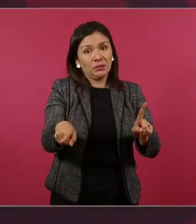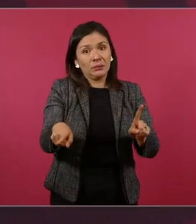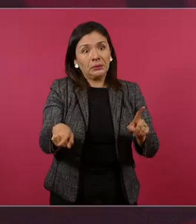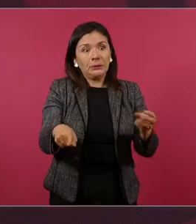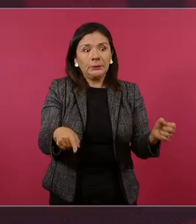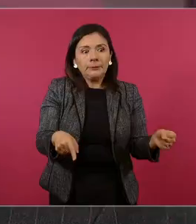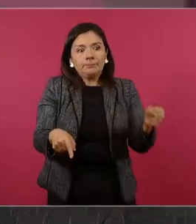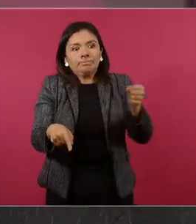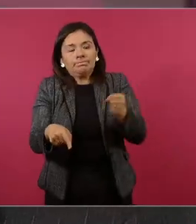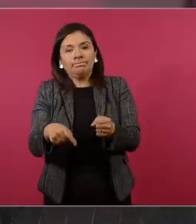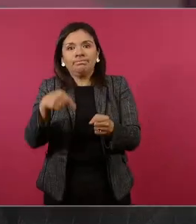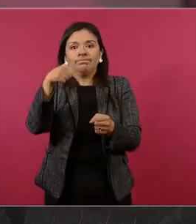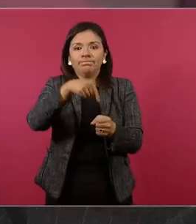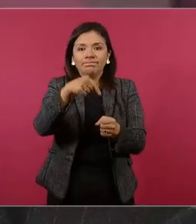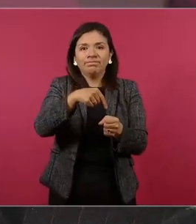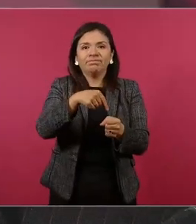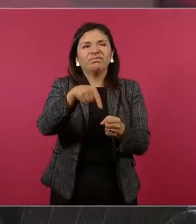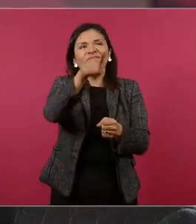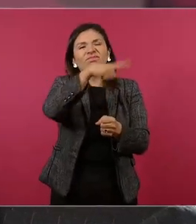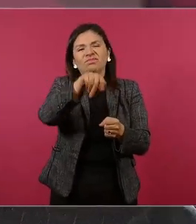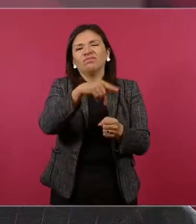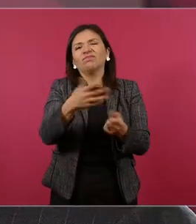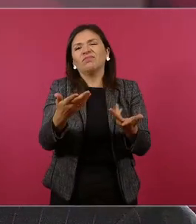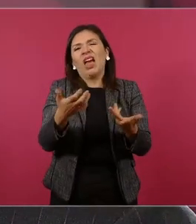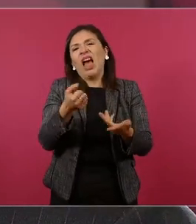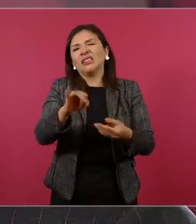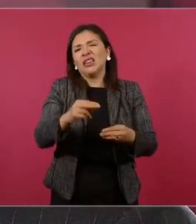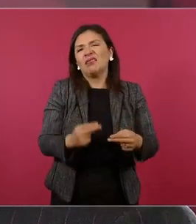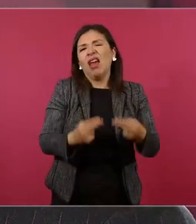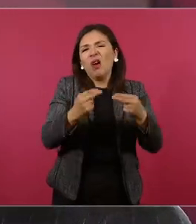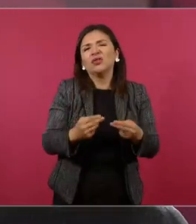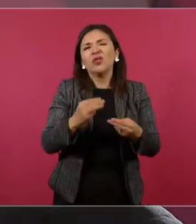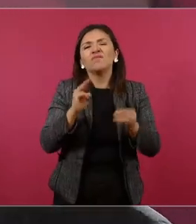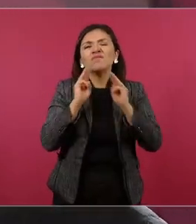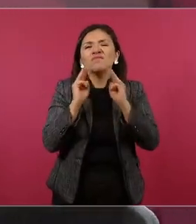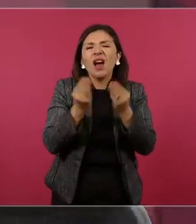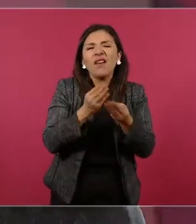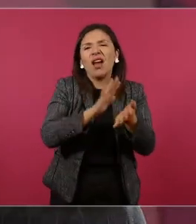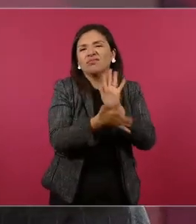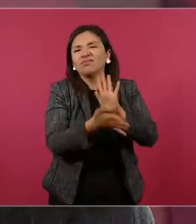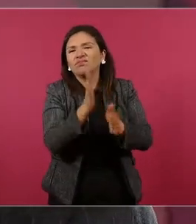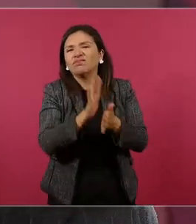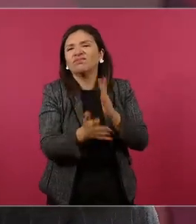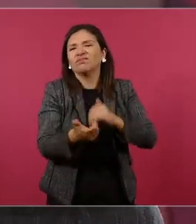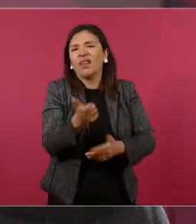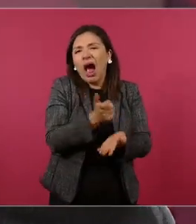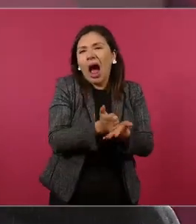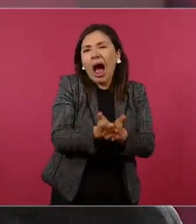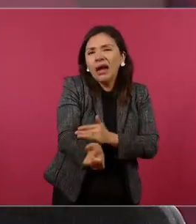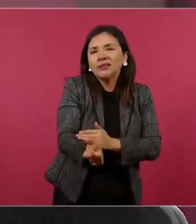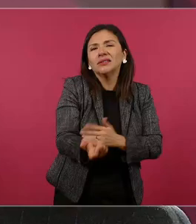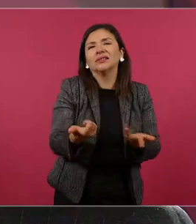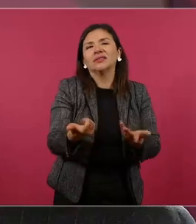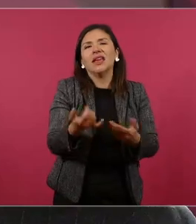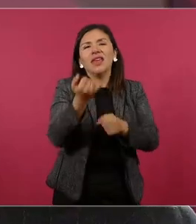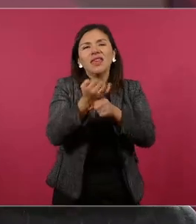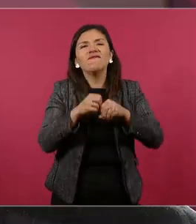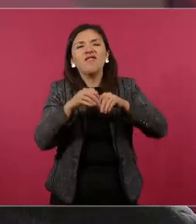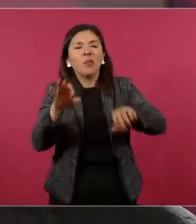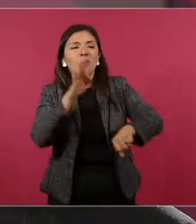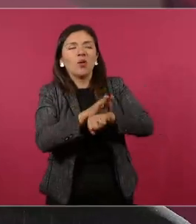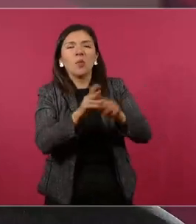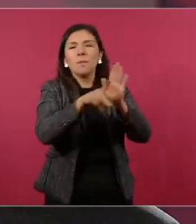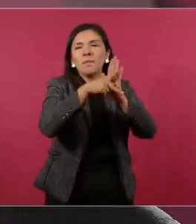oligarquía por los traficantes de influencia por los medios de